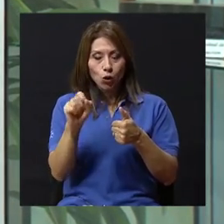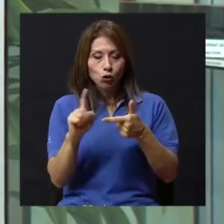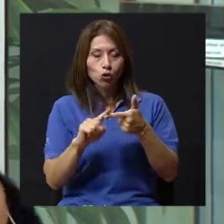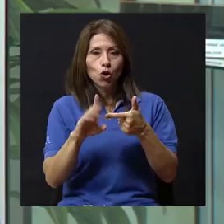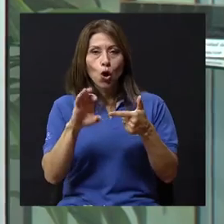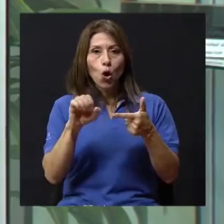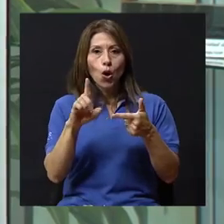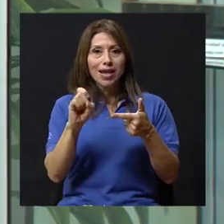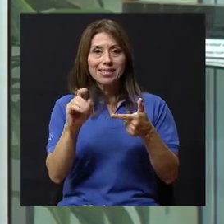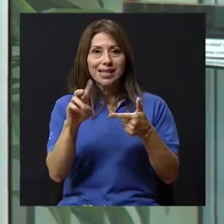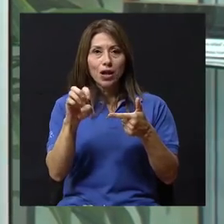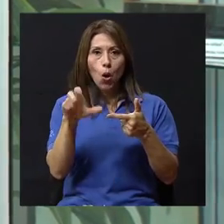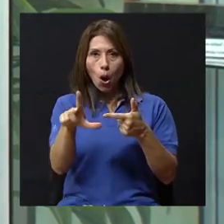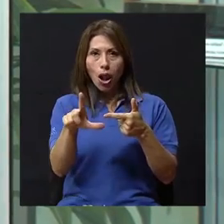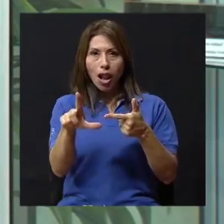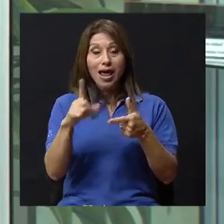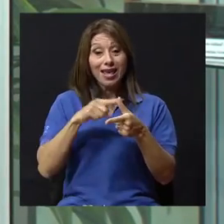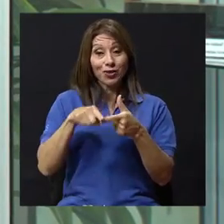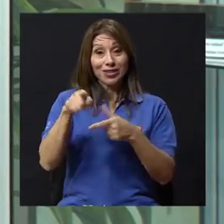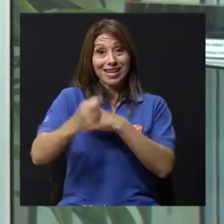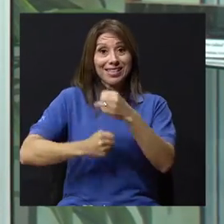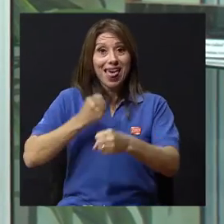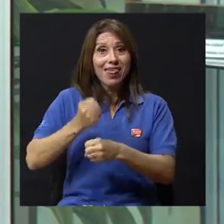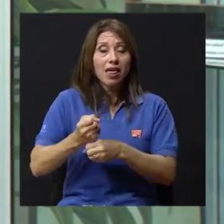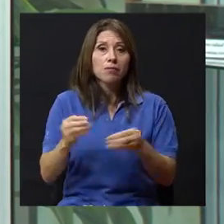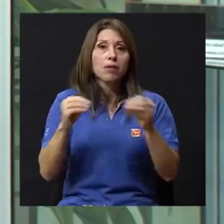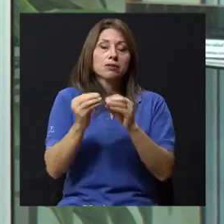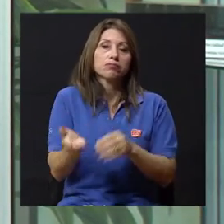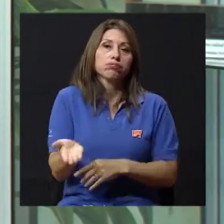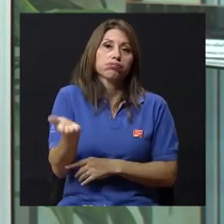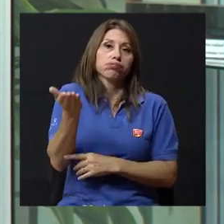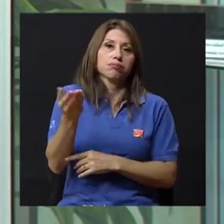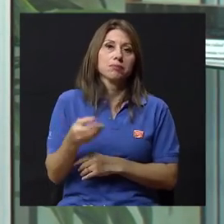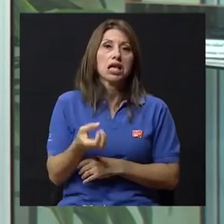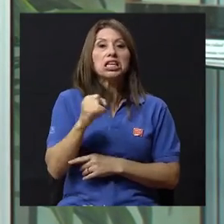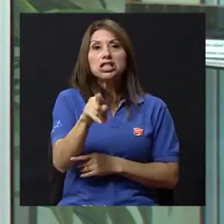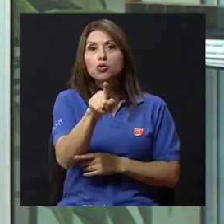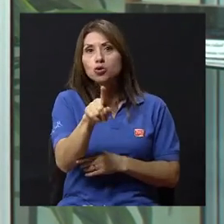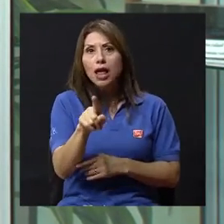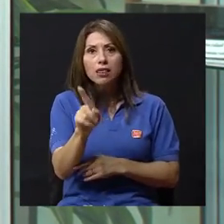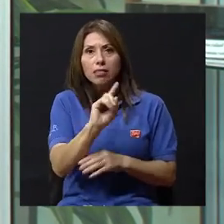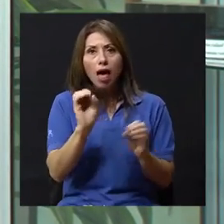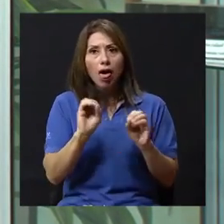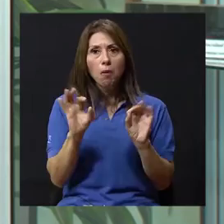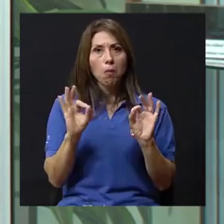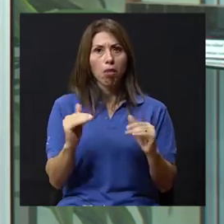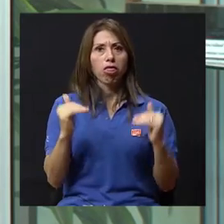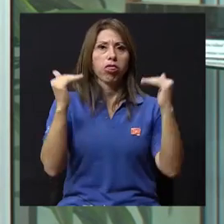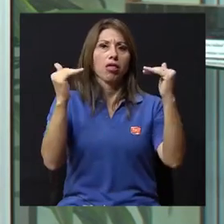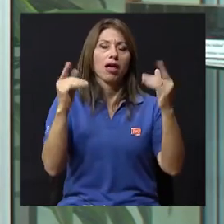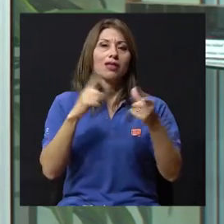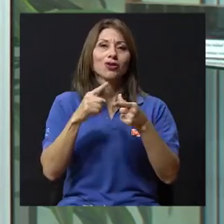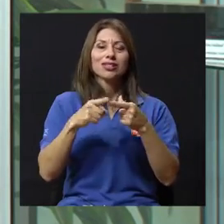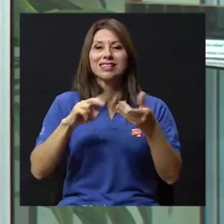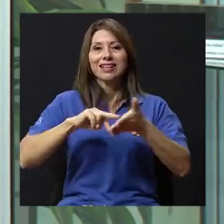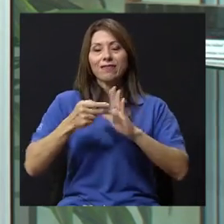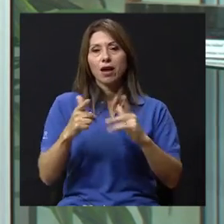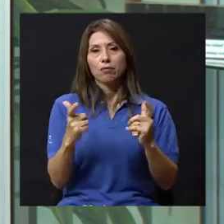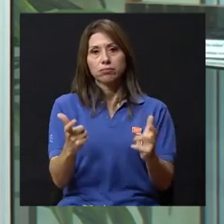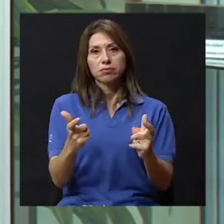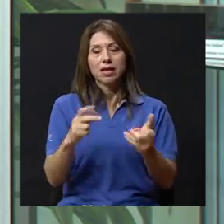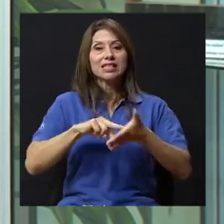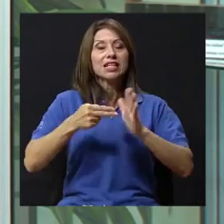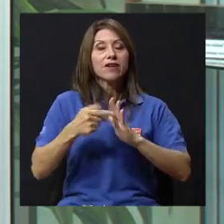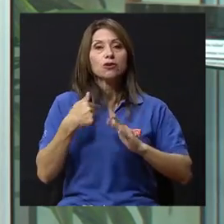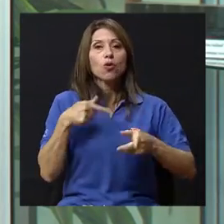edades. También desde antes, pero digamos que en estas edades es usted muy afortunado si no le ha salido un poquito alto eso. Entonces, eso me lleva a tener